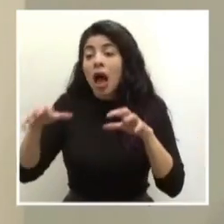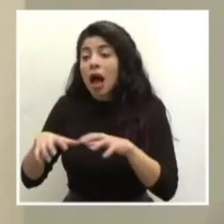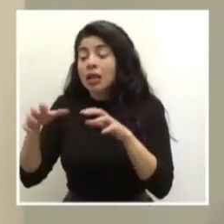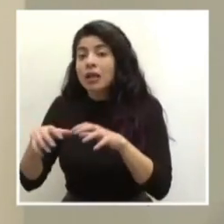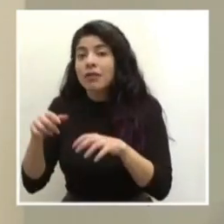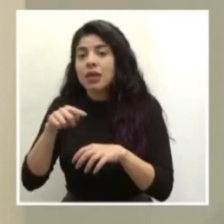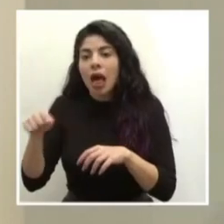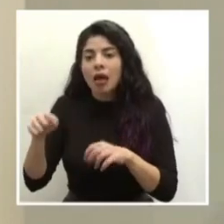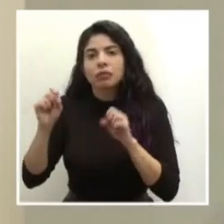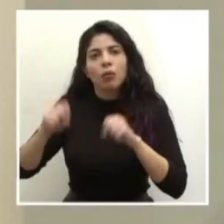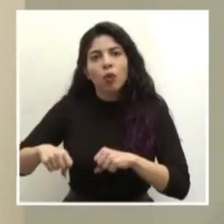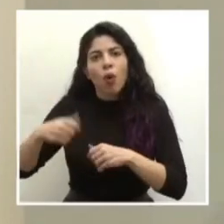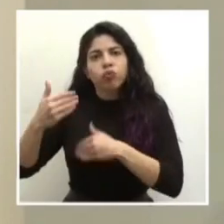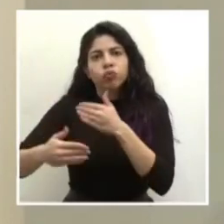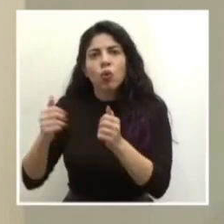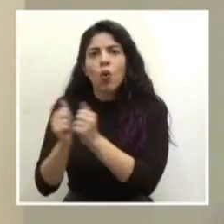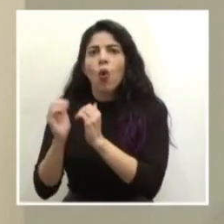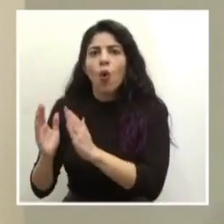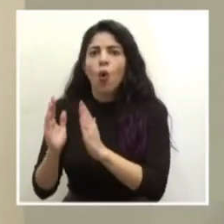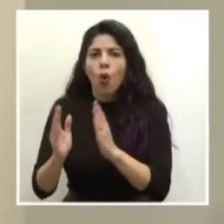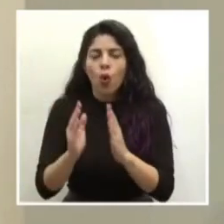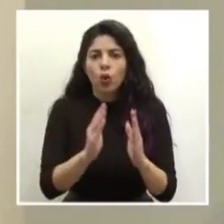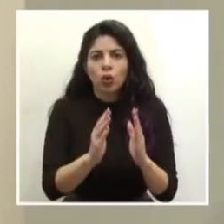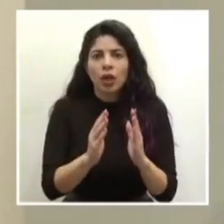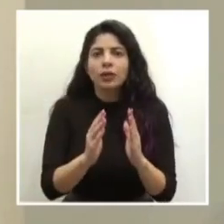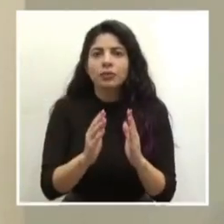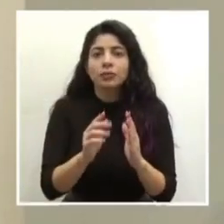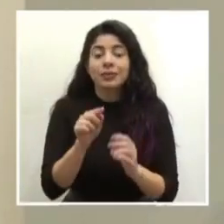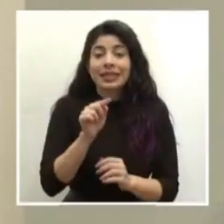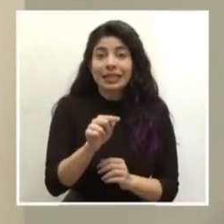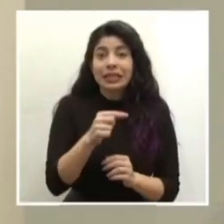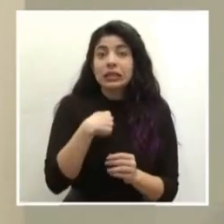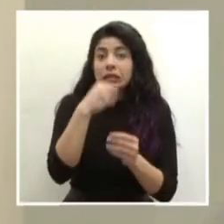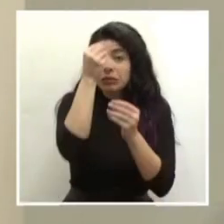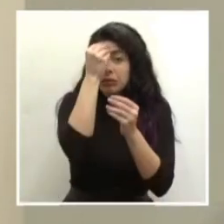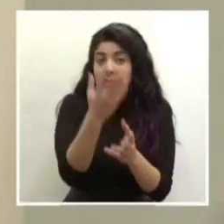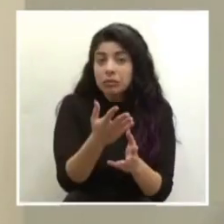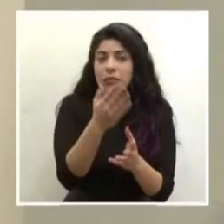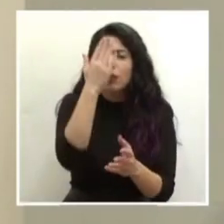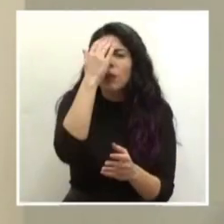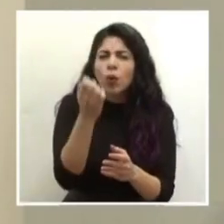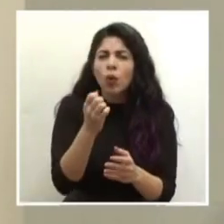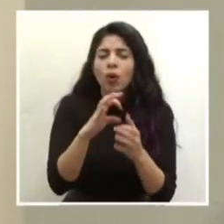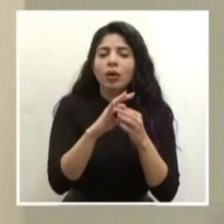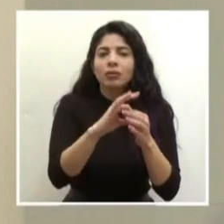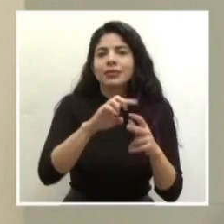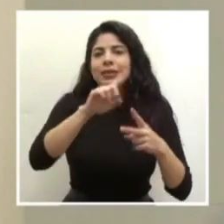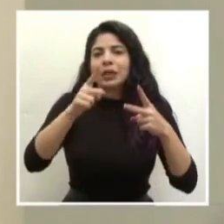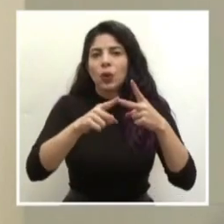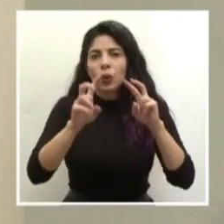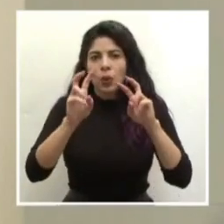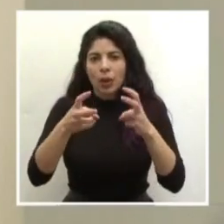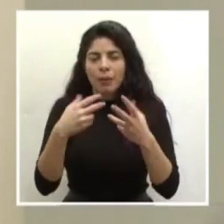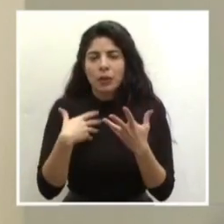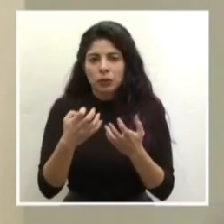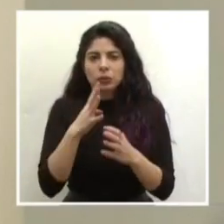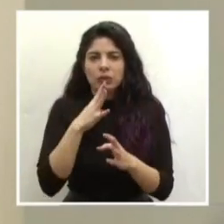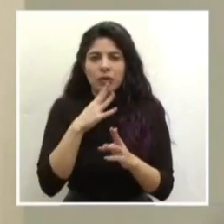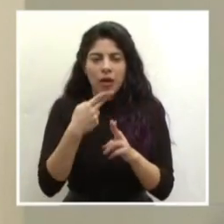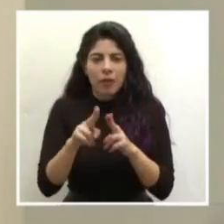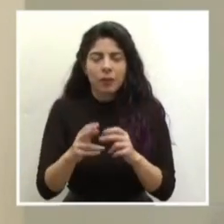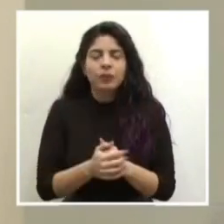el mayor orden. Eso lo digo muy relacionado con el segundo tema que quiero abordar